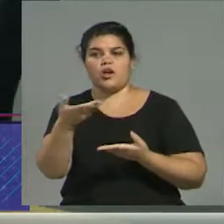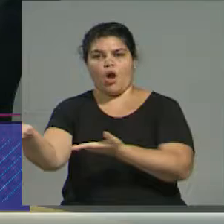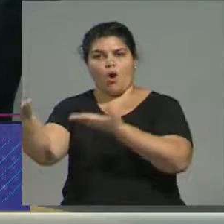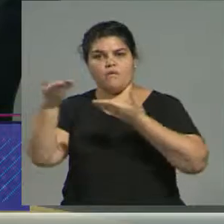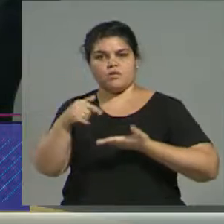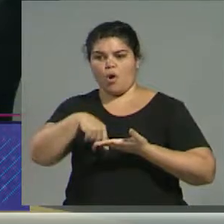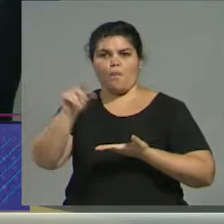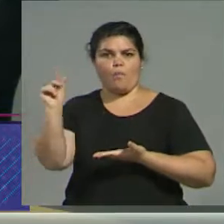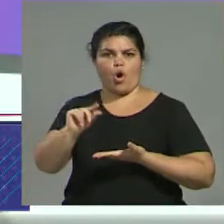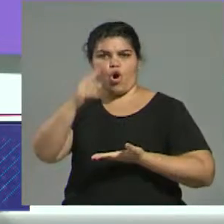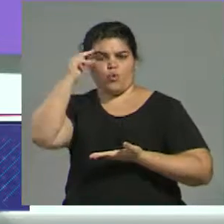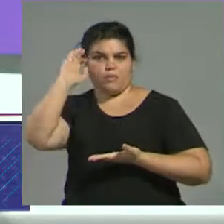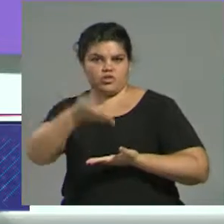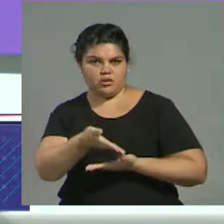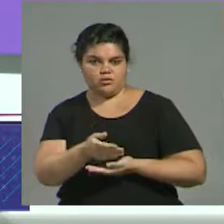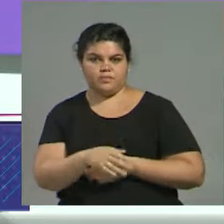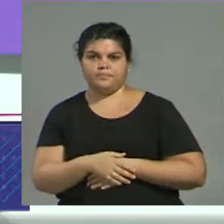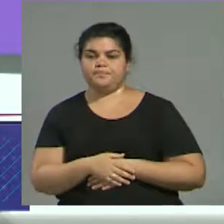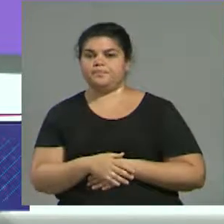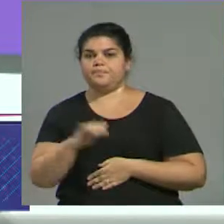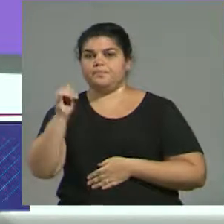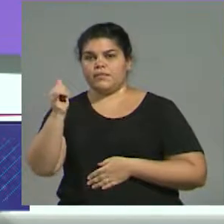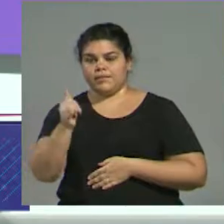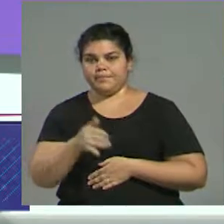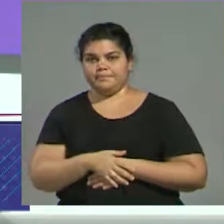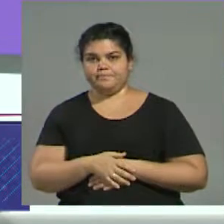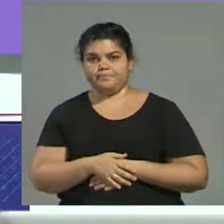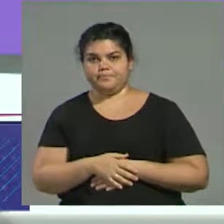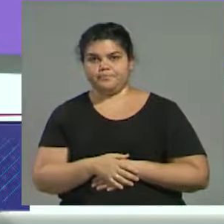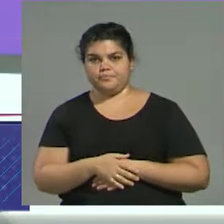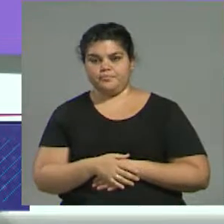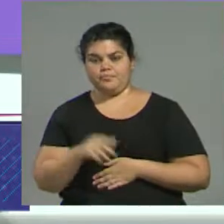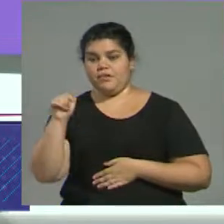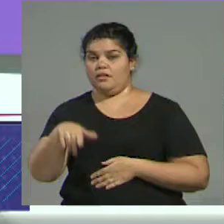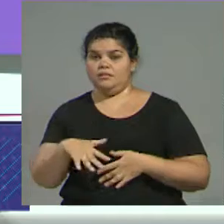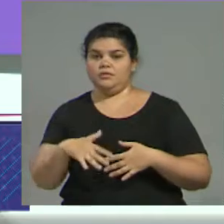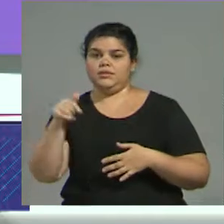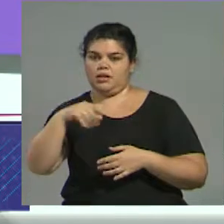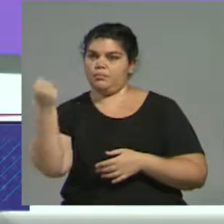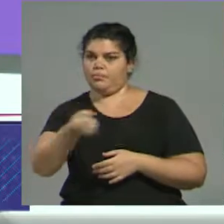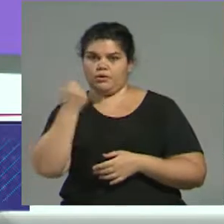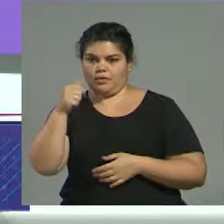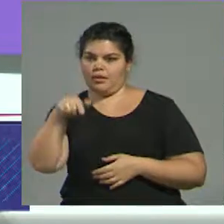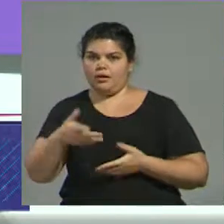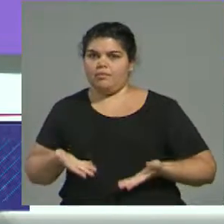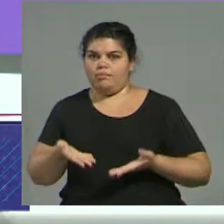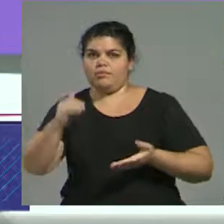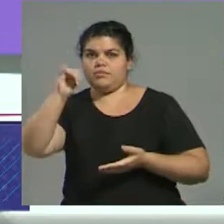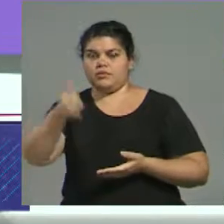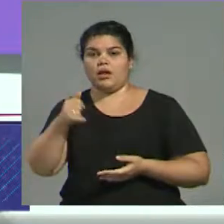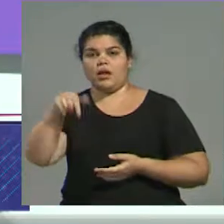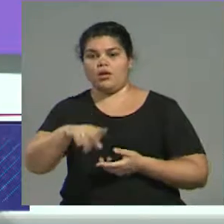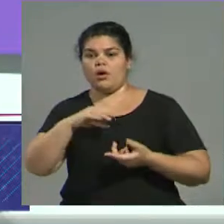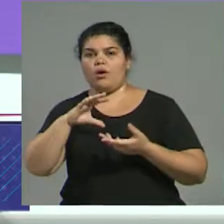ellos es poco del 9%. Sí, en realidad es una puja bastante considerable teniendo en cuenta que hay